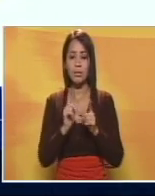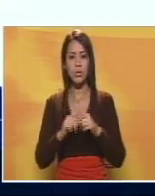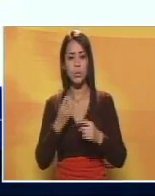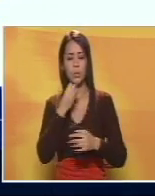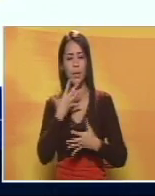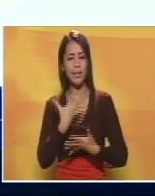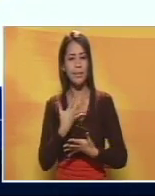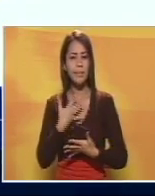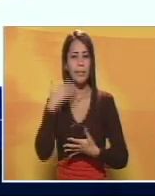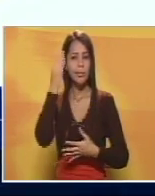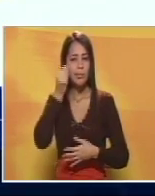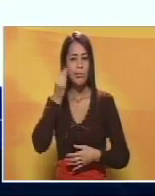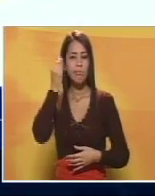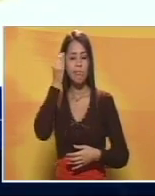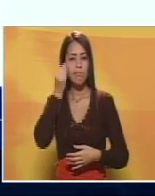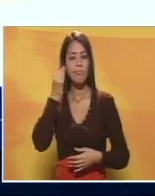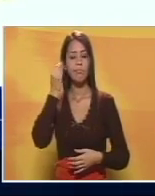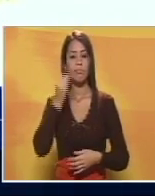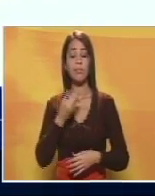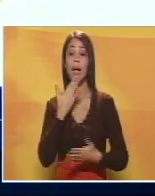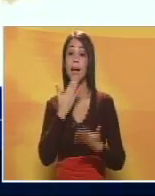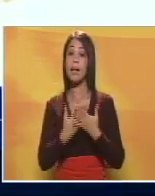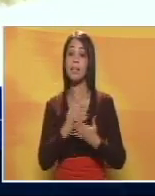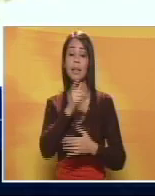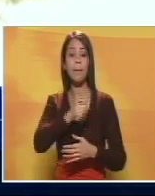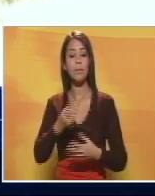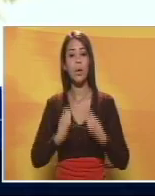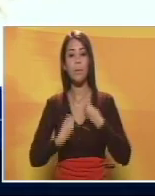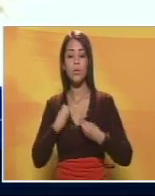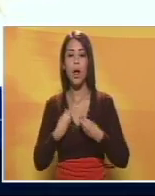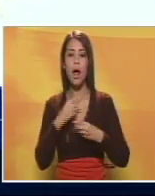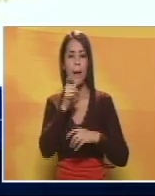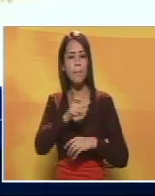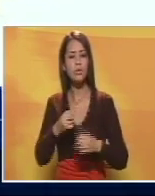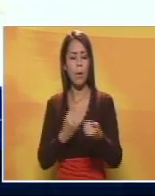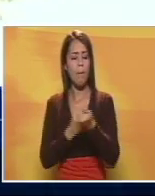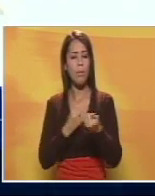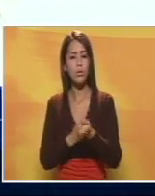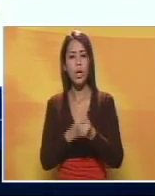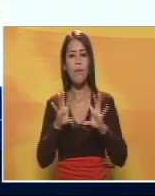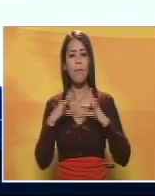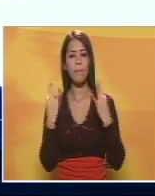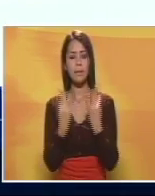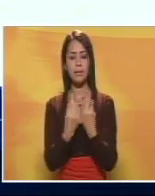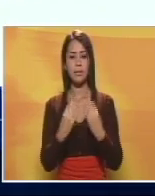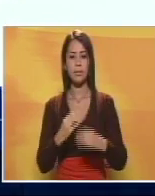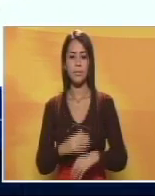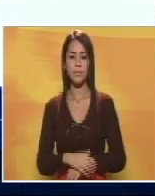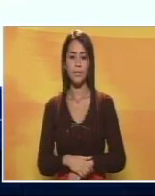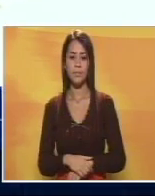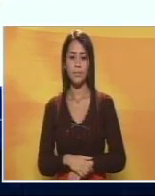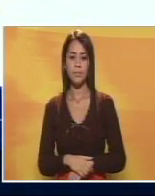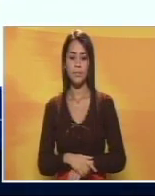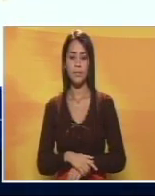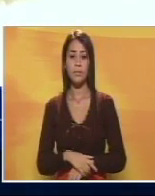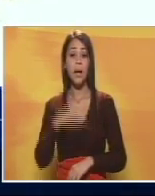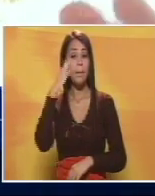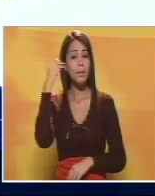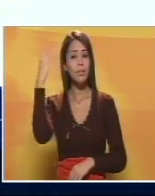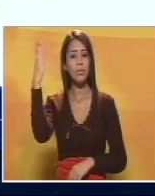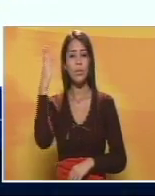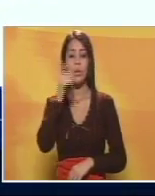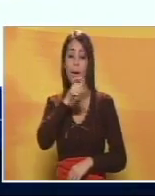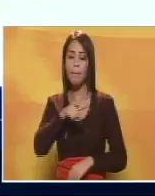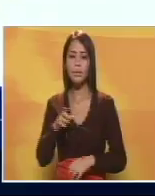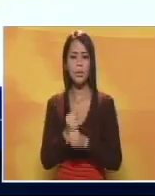positivos. Gracias a todos los que se preocuparon, a todos mis fanáticos que estuvieron ahí, a mi familia. Primero que nada, papito Dios, a mis